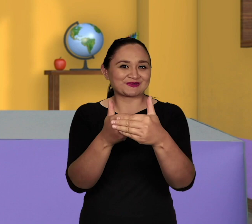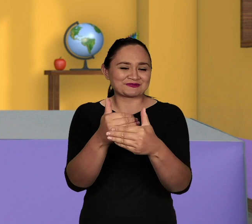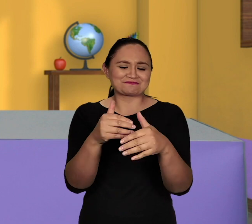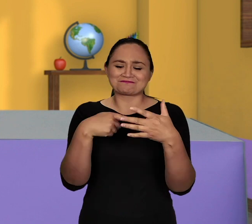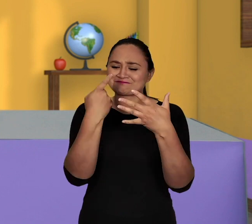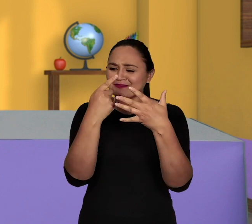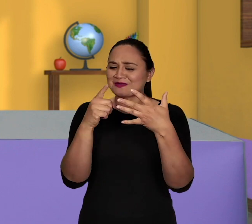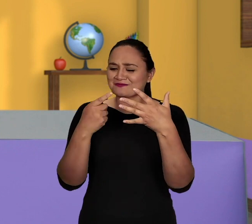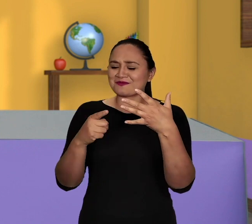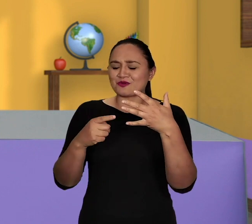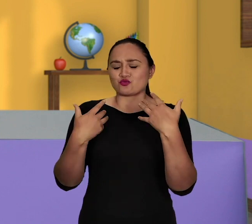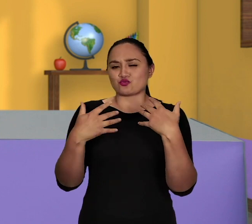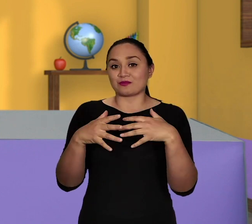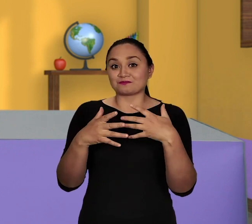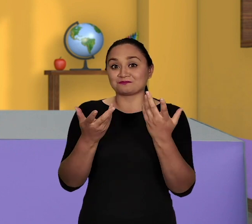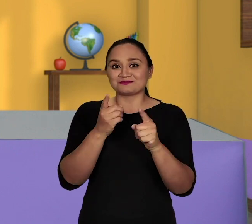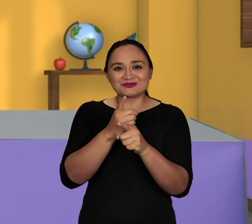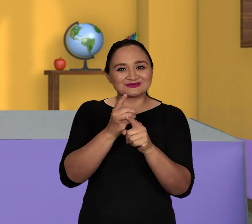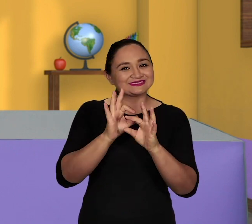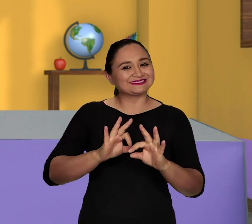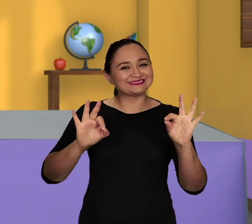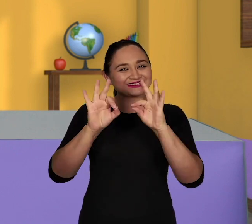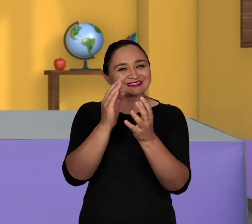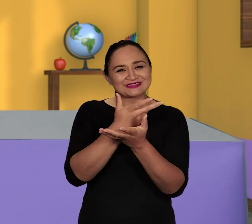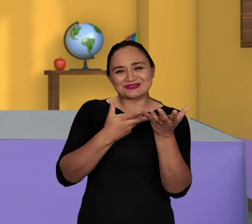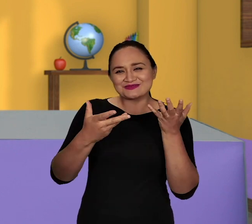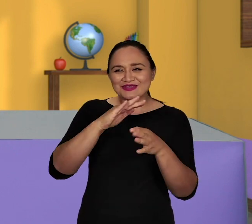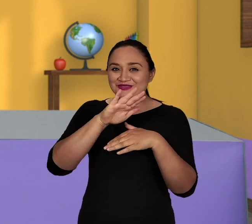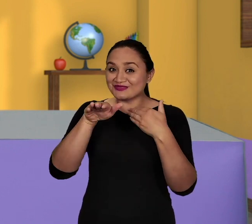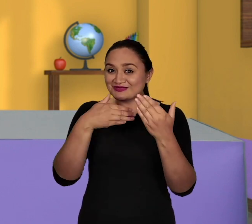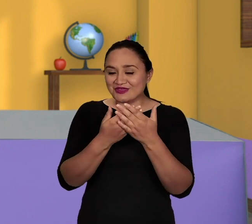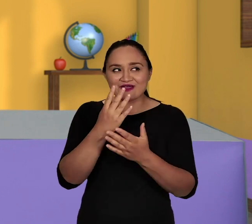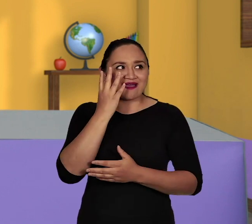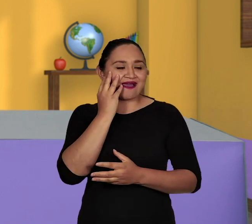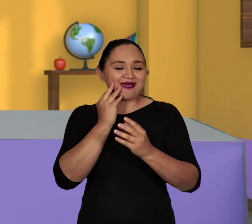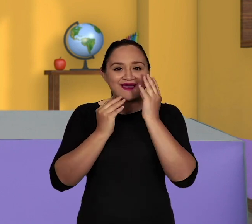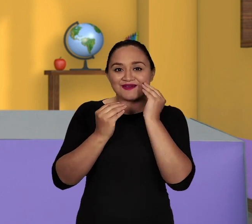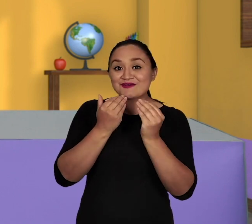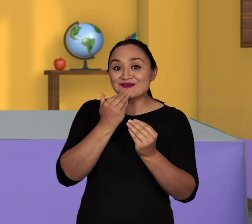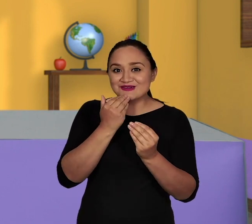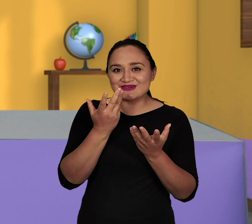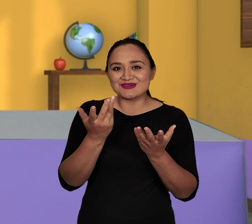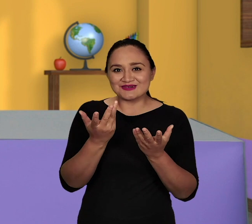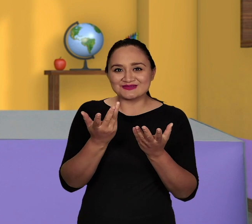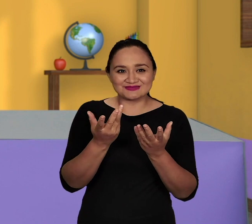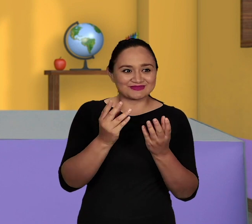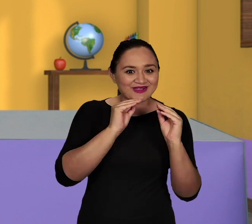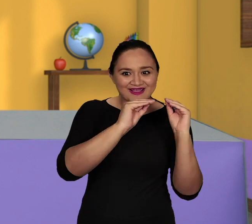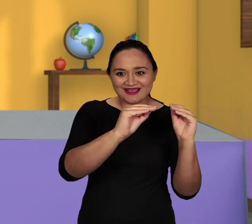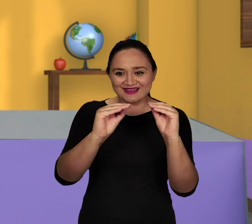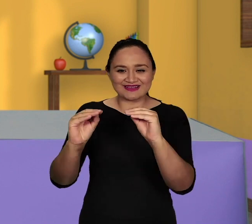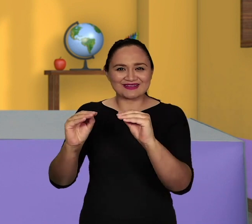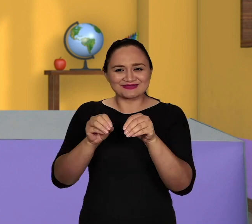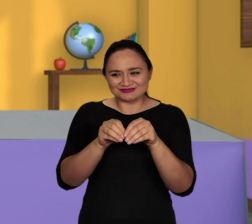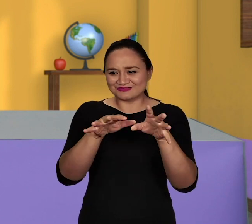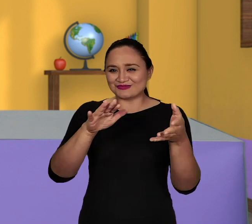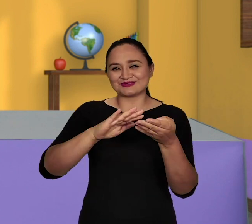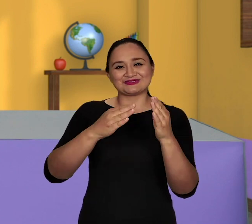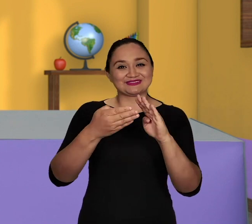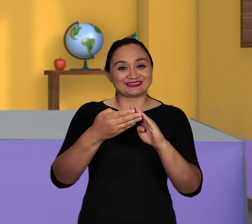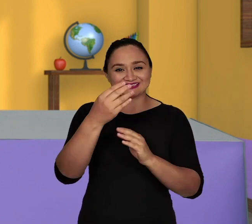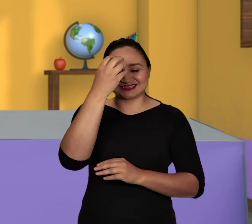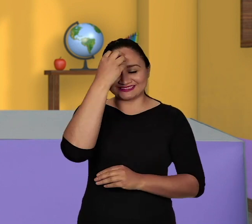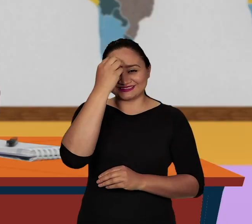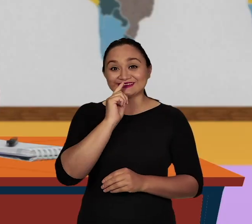fin, sería importante compartir todas estas experiencias con el resto de comunidades